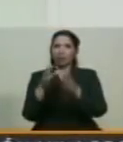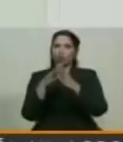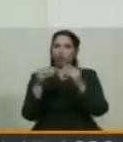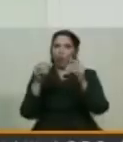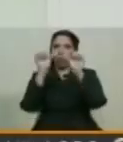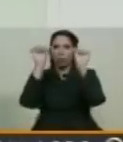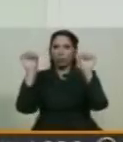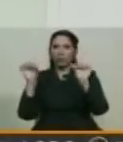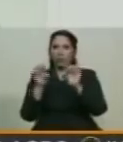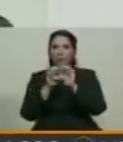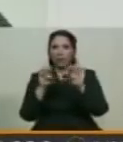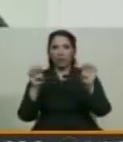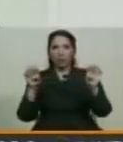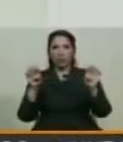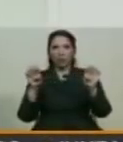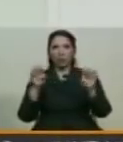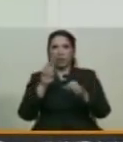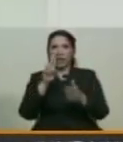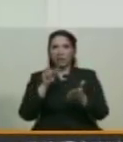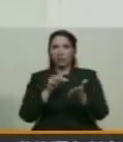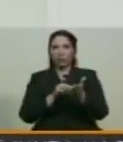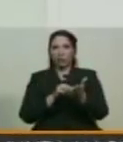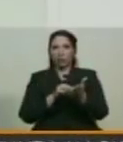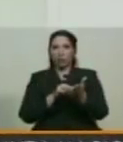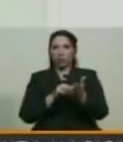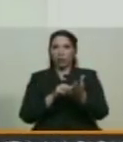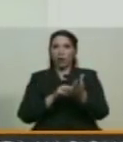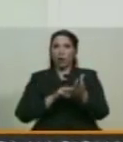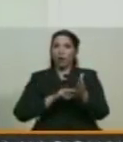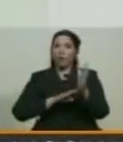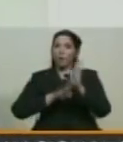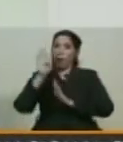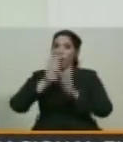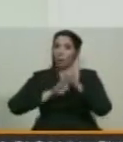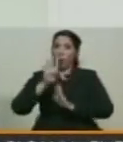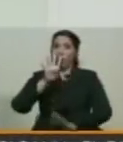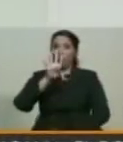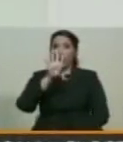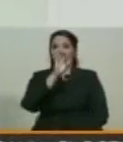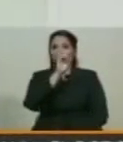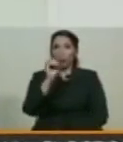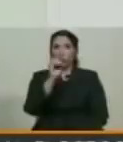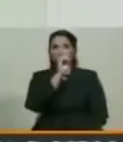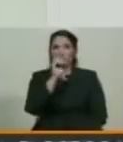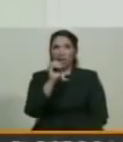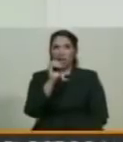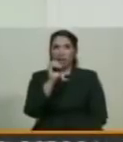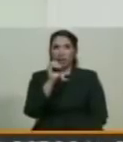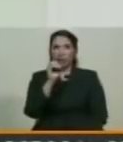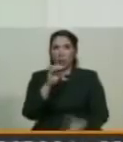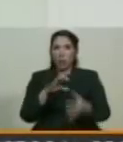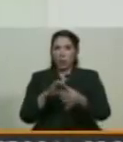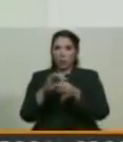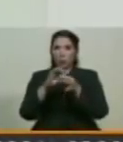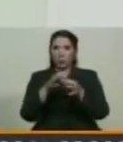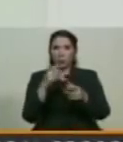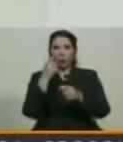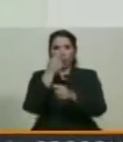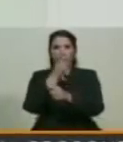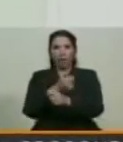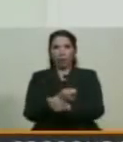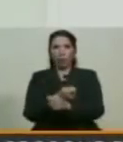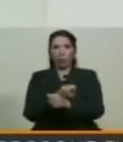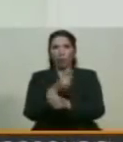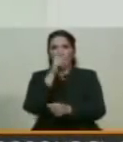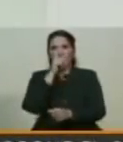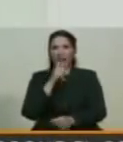nacional, con un incremento del 4% con relación a la cifra que se graduó